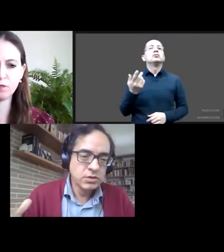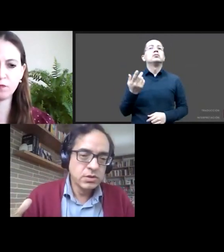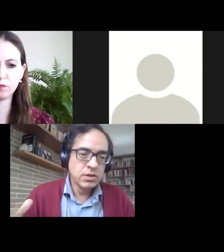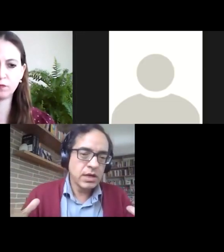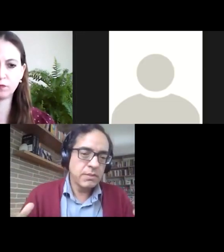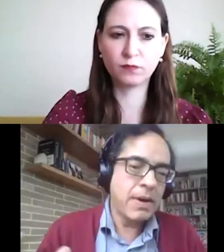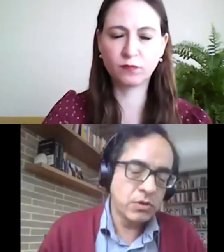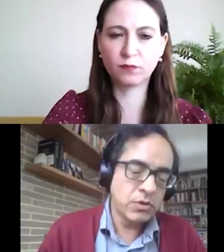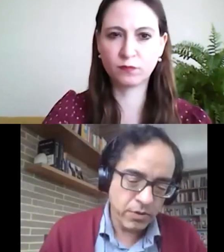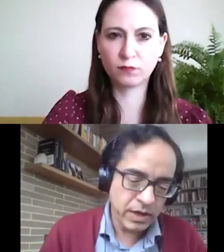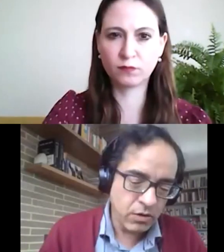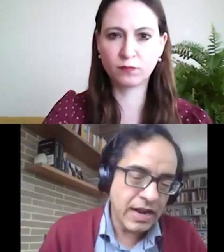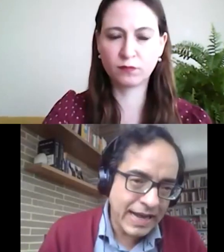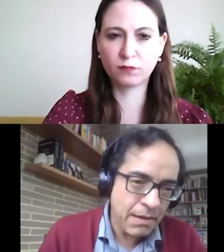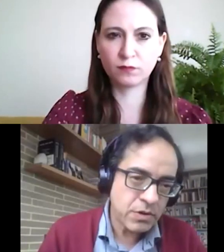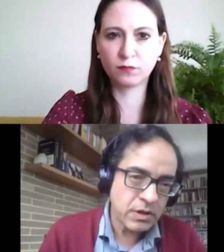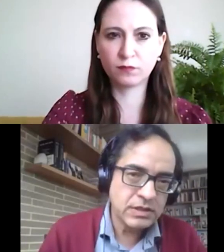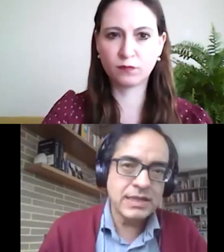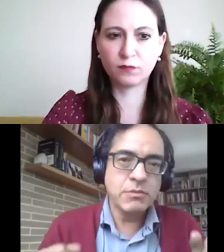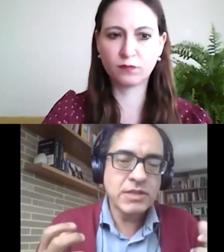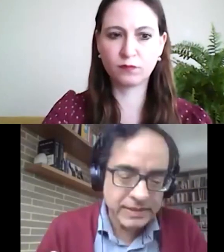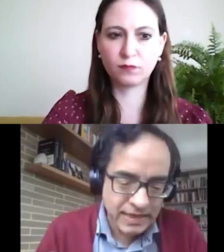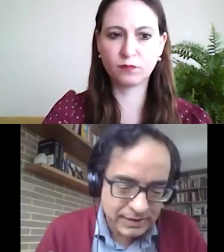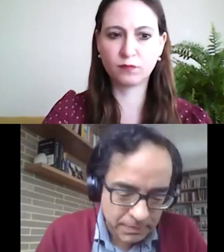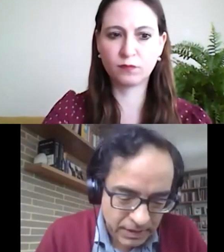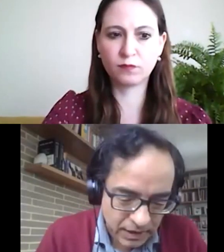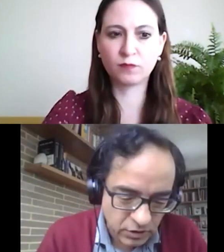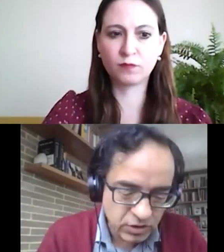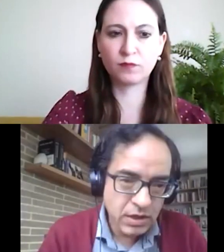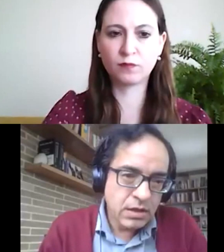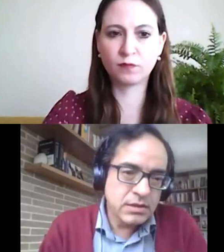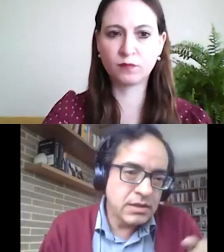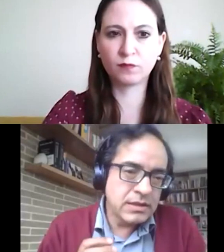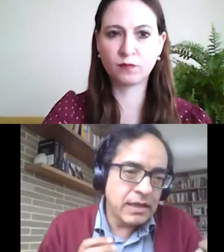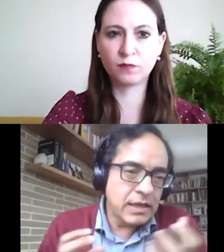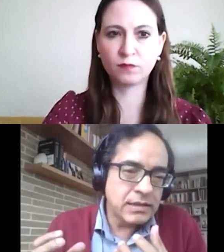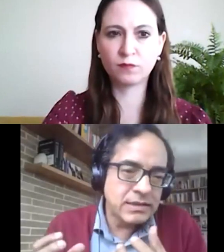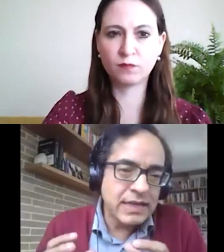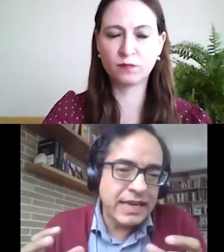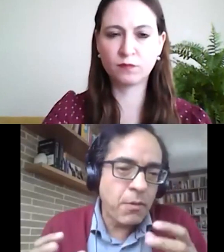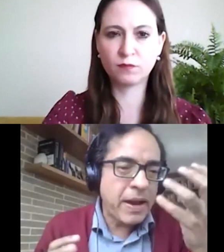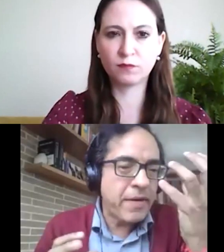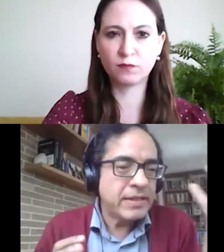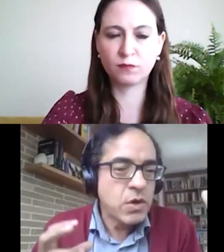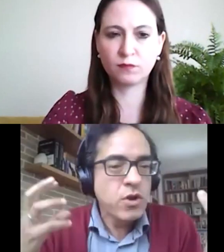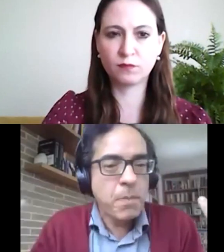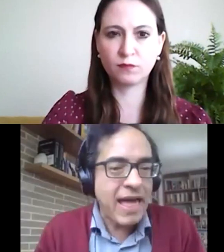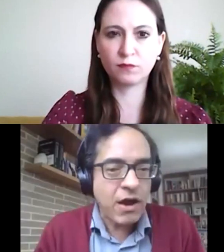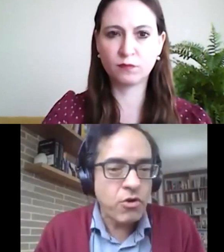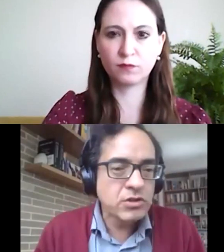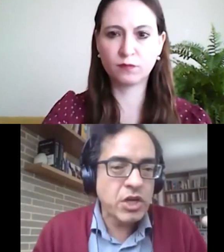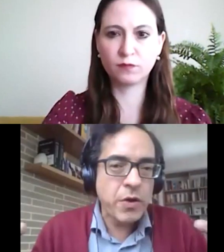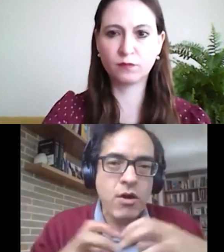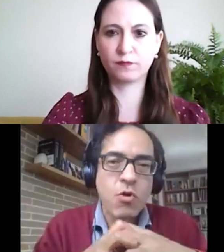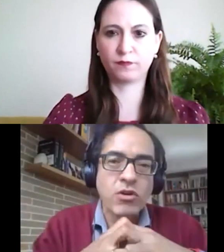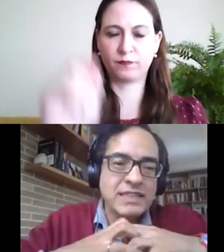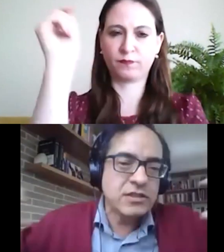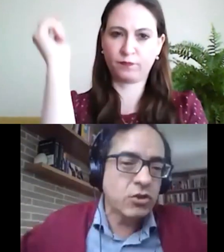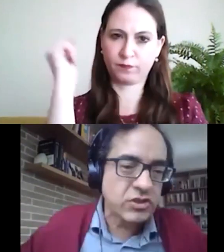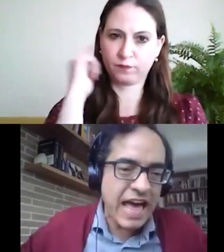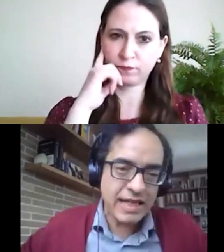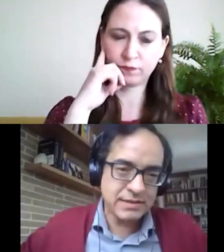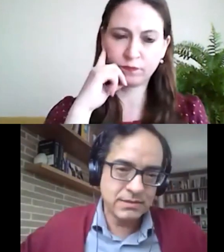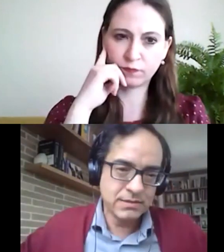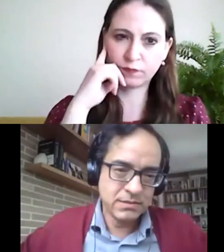mundos vamos a poder lograr cambio y si tenemos capacidad de intervenirlos sin que lo preventivo y lo pedagógico se vean como